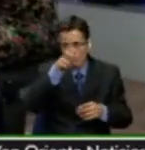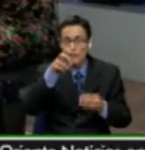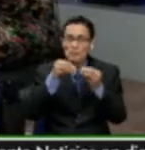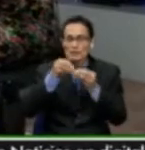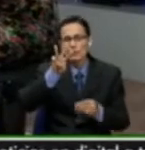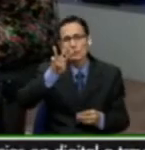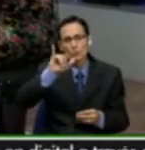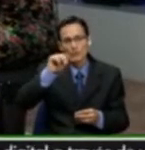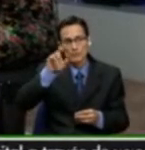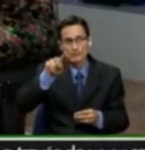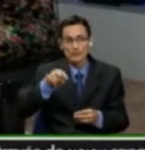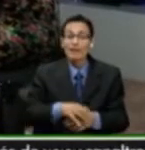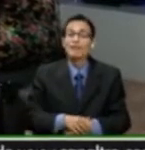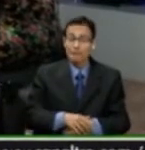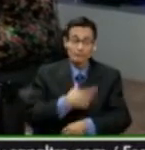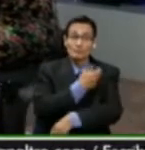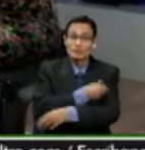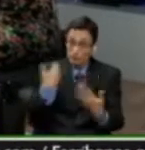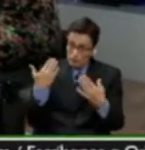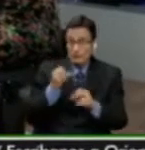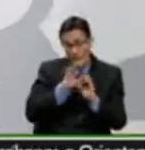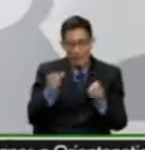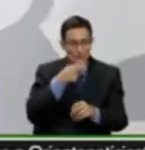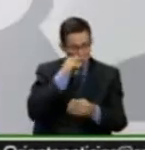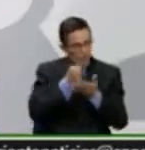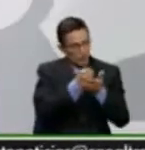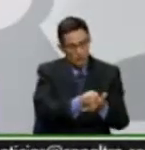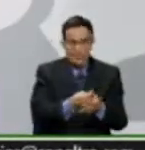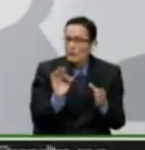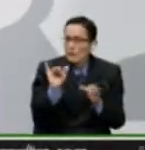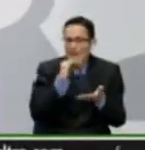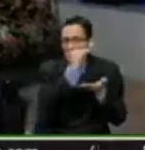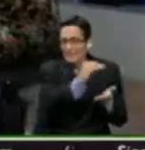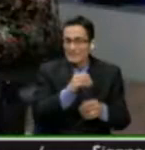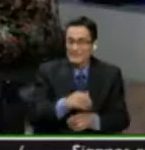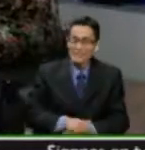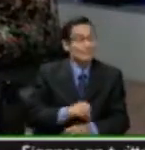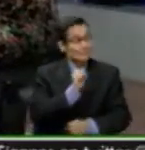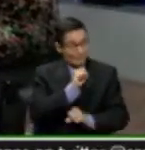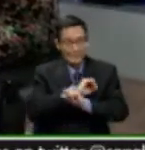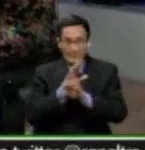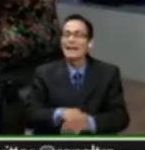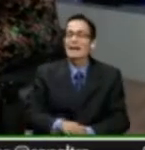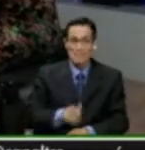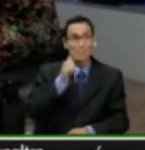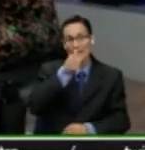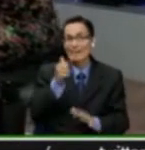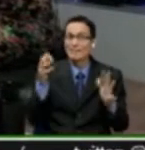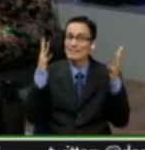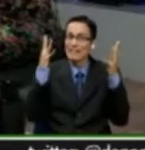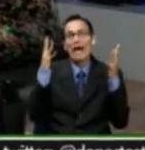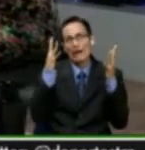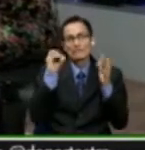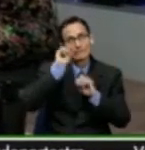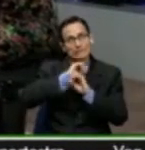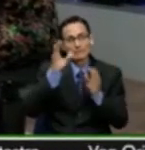es el mejor regalo para los niños porque se garantiza su bienestar y su salud. Totalmente, exacto. Mañana como celebración, entonces, la invitación entonces para